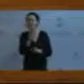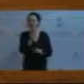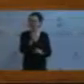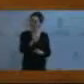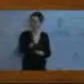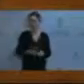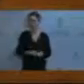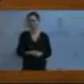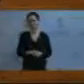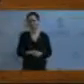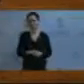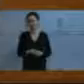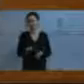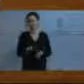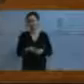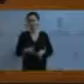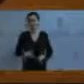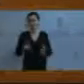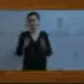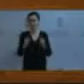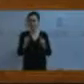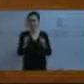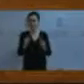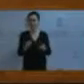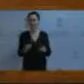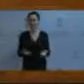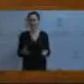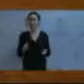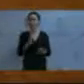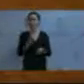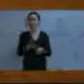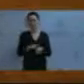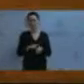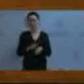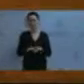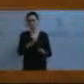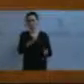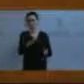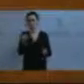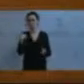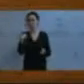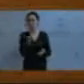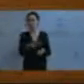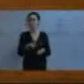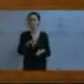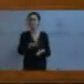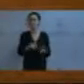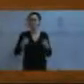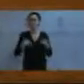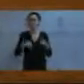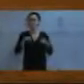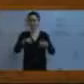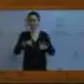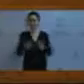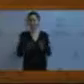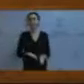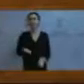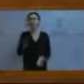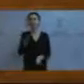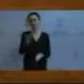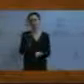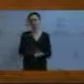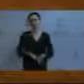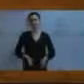Y miren, para concluir, señorías, quiero aprovechar la ocasión para, como ya hice también, volver a reivindicar aquí